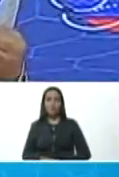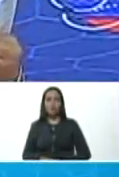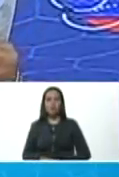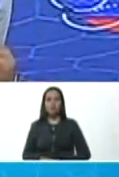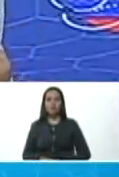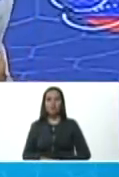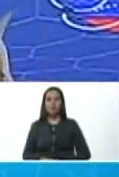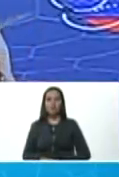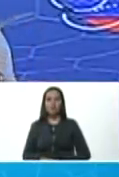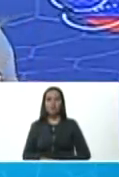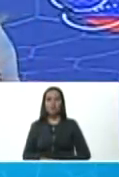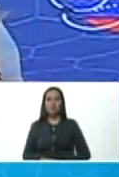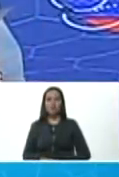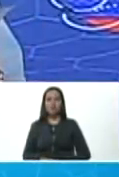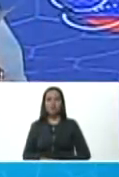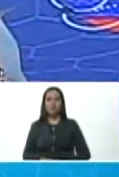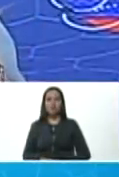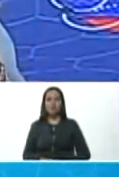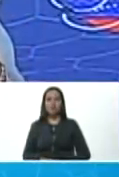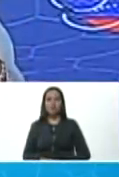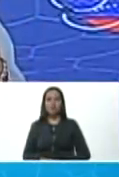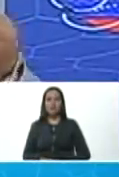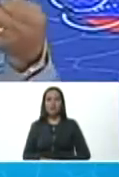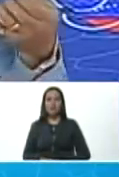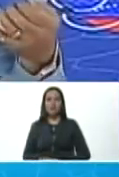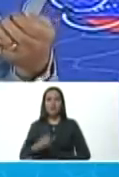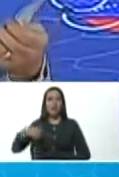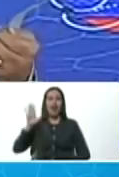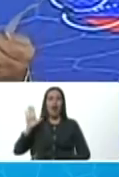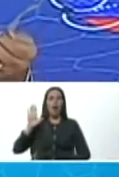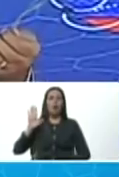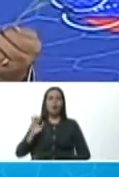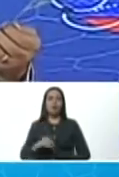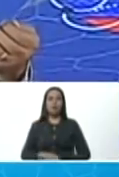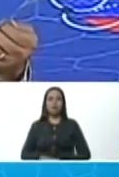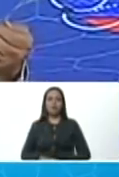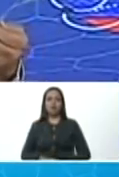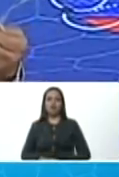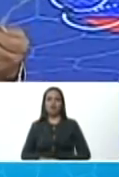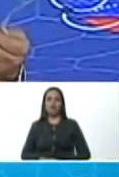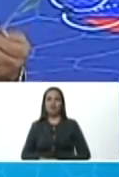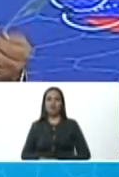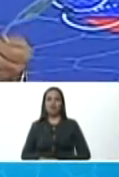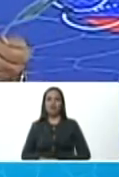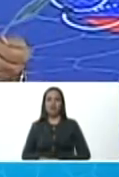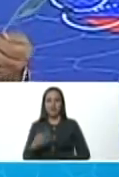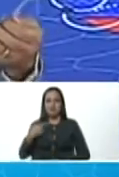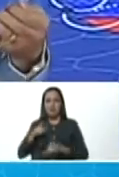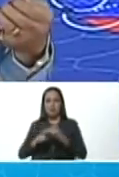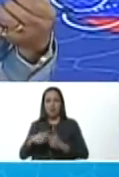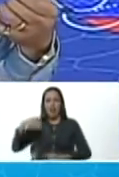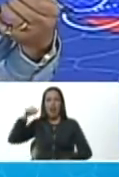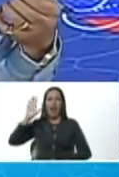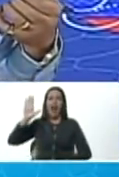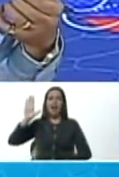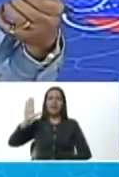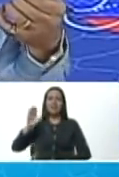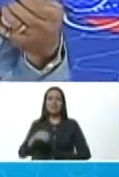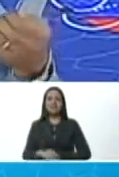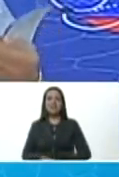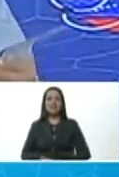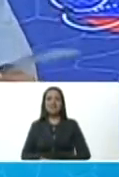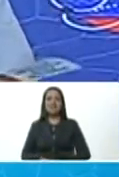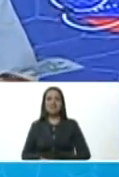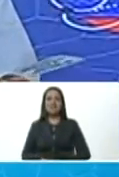Es muy frego, muy seco, ¿verdad? How. Cilia. How, Cilia.